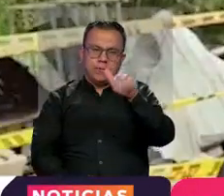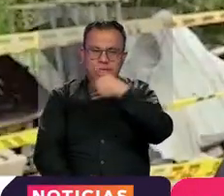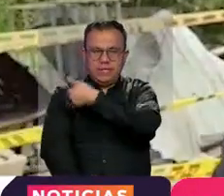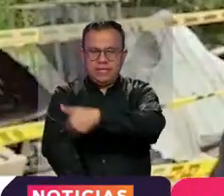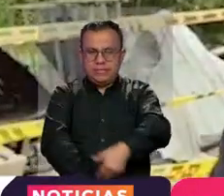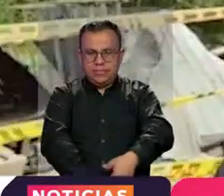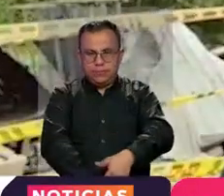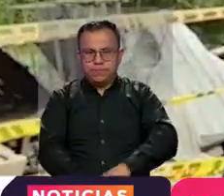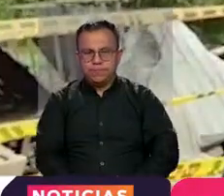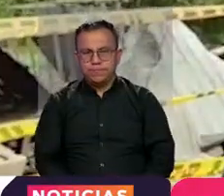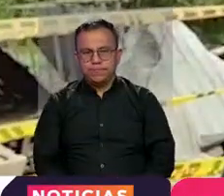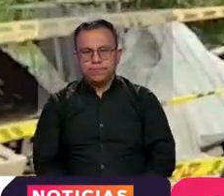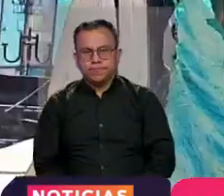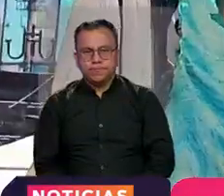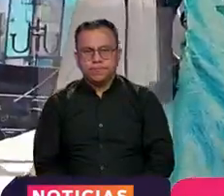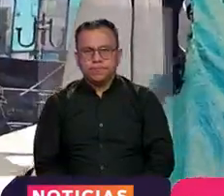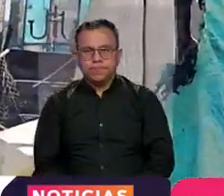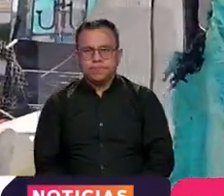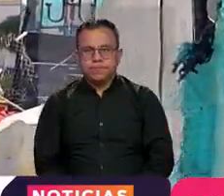millones de pesos.